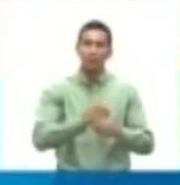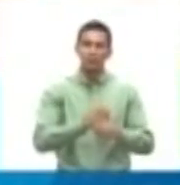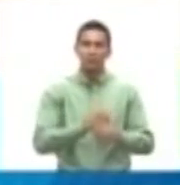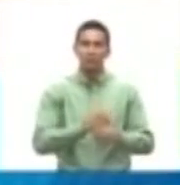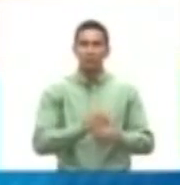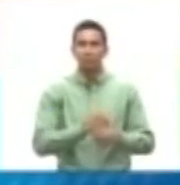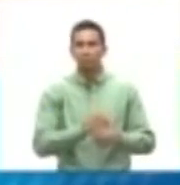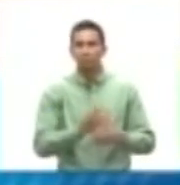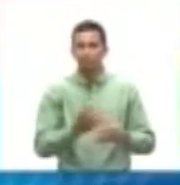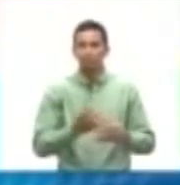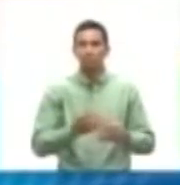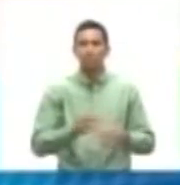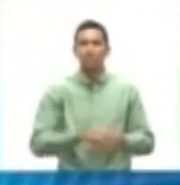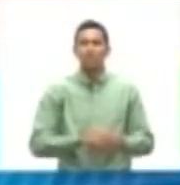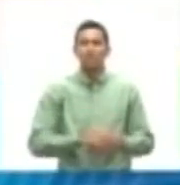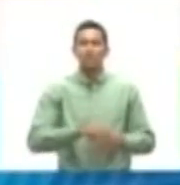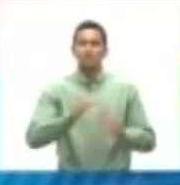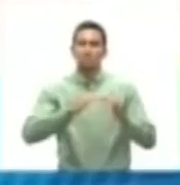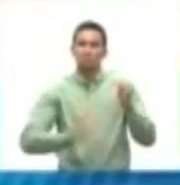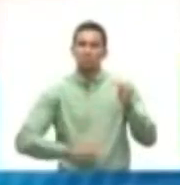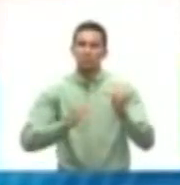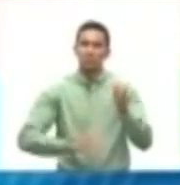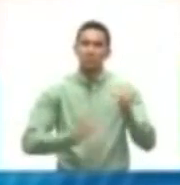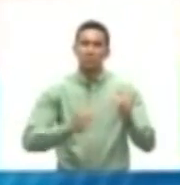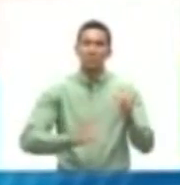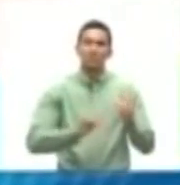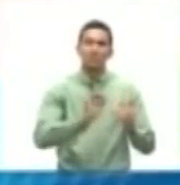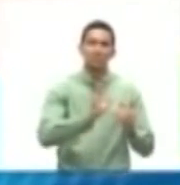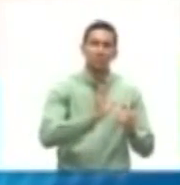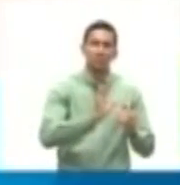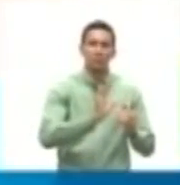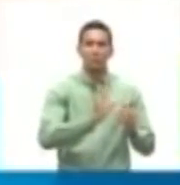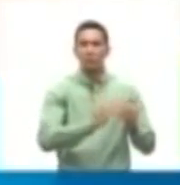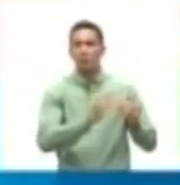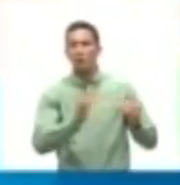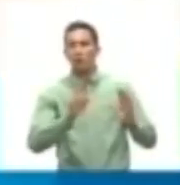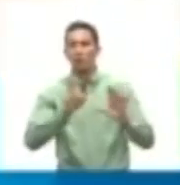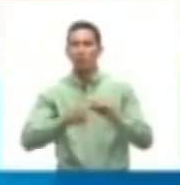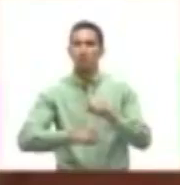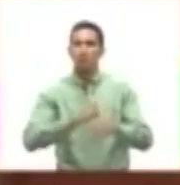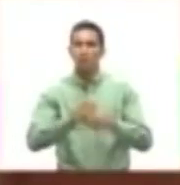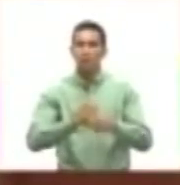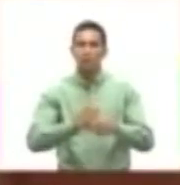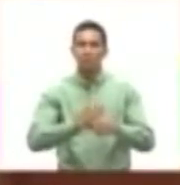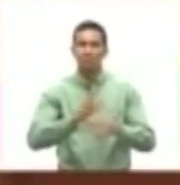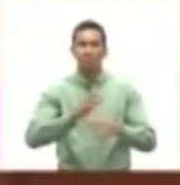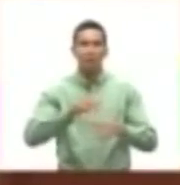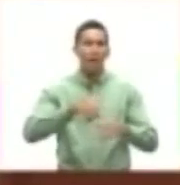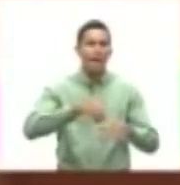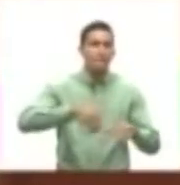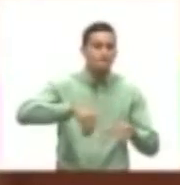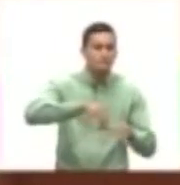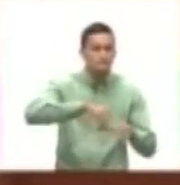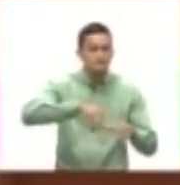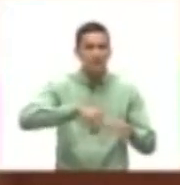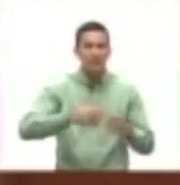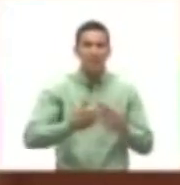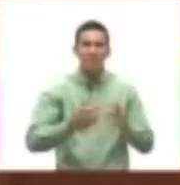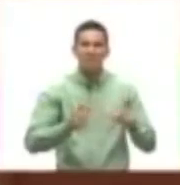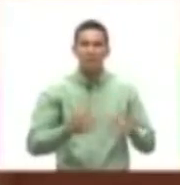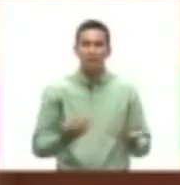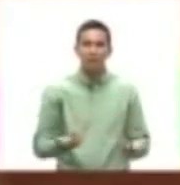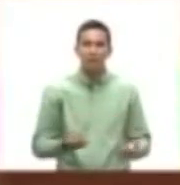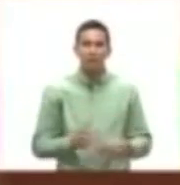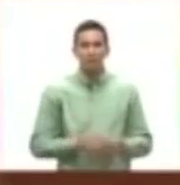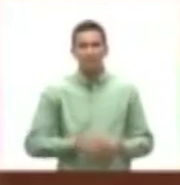jurgo. ¿Cuáles son las menores? De 5 a 8 años de restricción efectiva a la libertad. Que no es quedarse que me rasco la barriga, va a